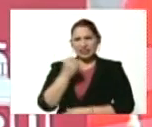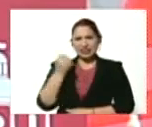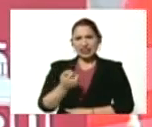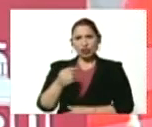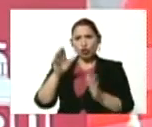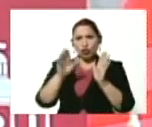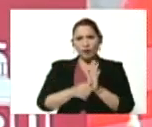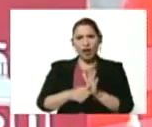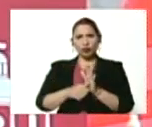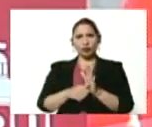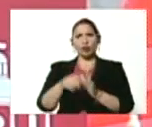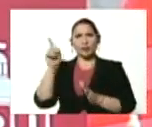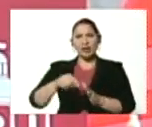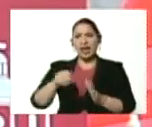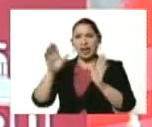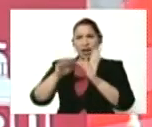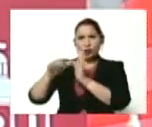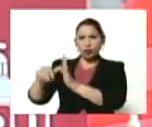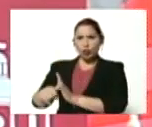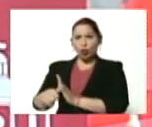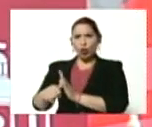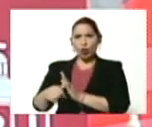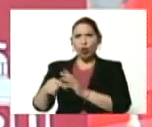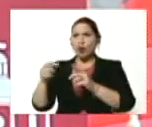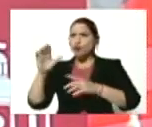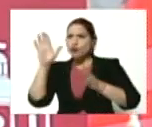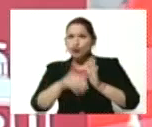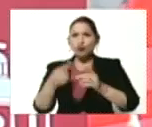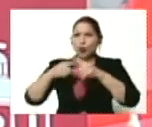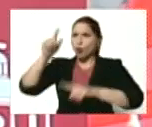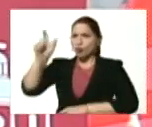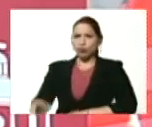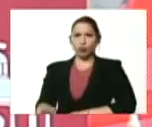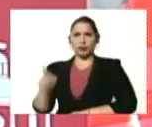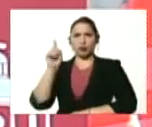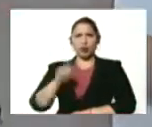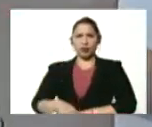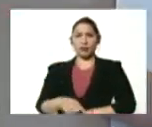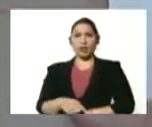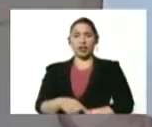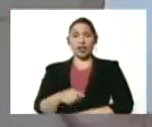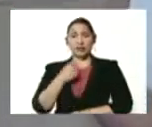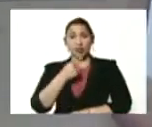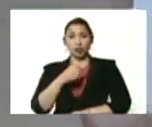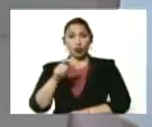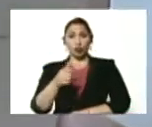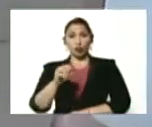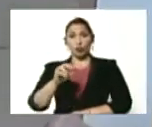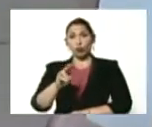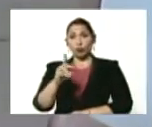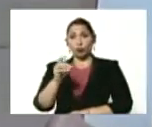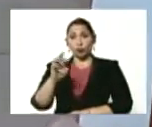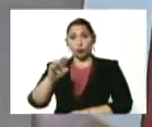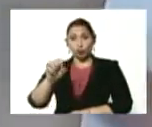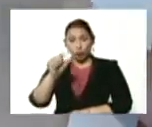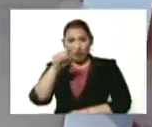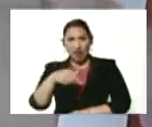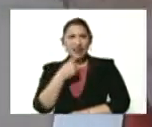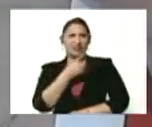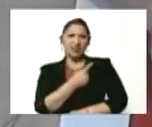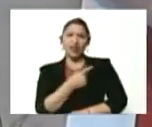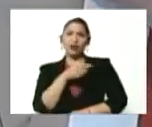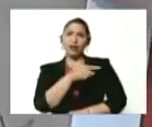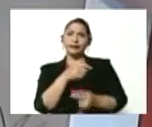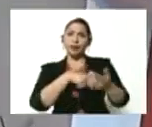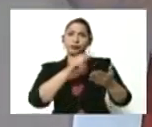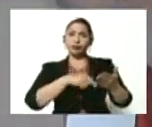ladrón. Porque una de las cosas que ha señalado el señor Jordan Gudró es que le ofrecieron este contrato